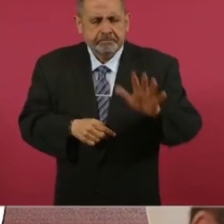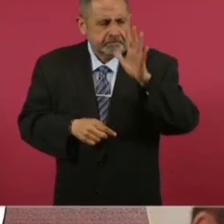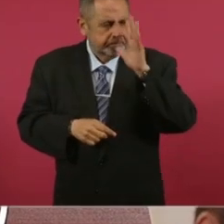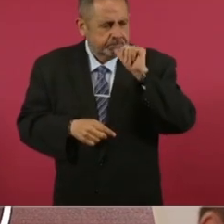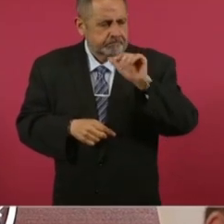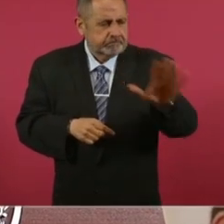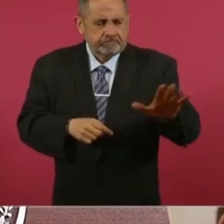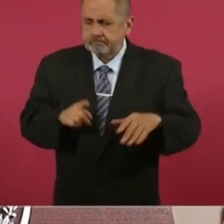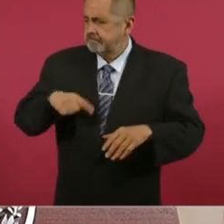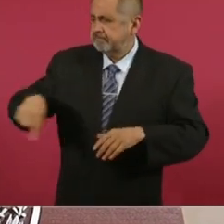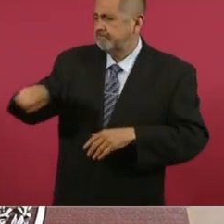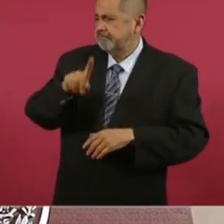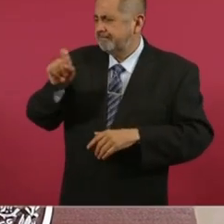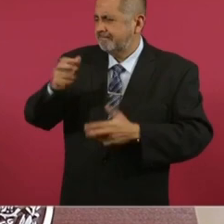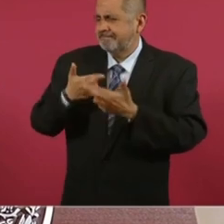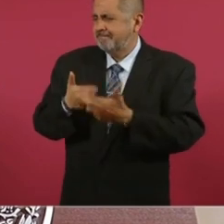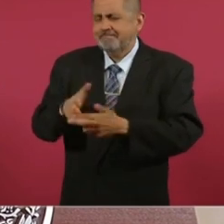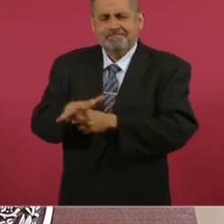poder,